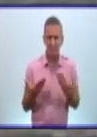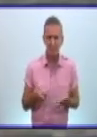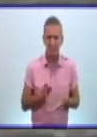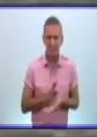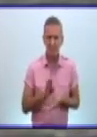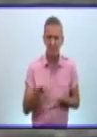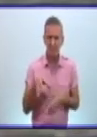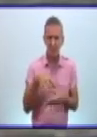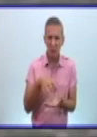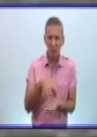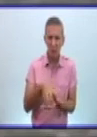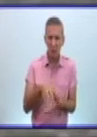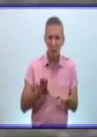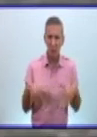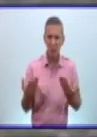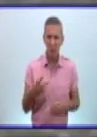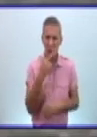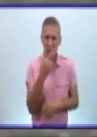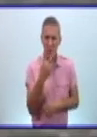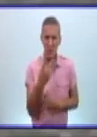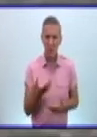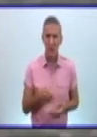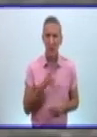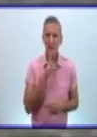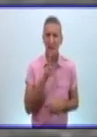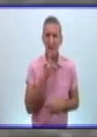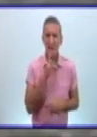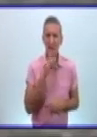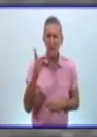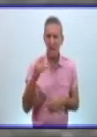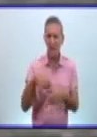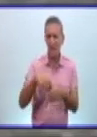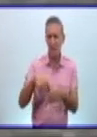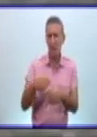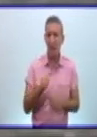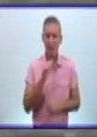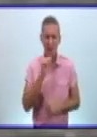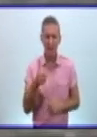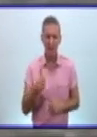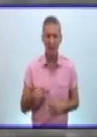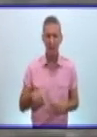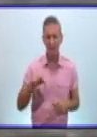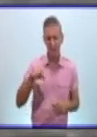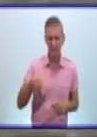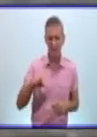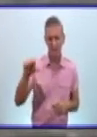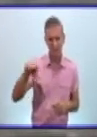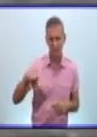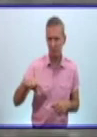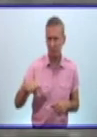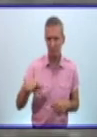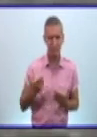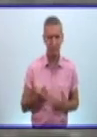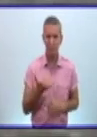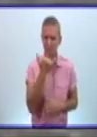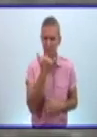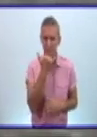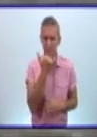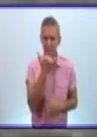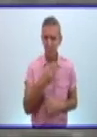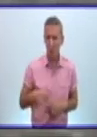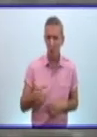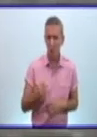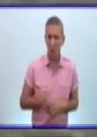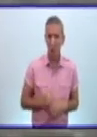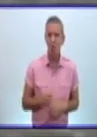Como habrás visto, debido a que el agua disuelve muchas sustancias, es fácil que se contamine. Todas las aguas que contienen productos